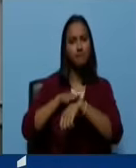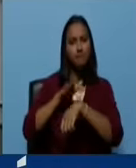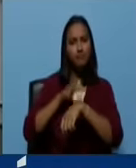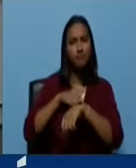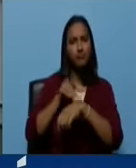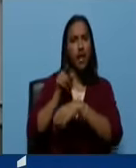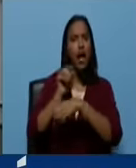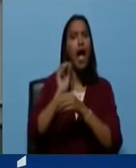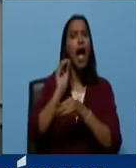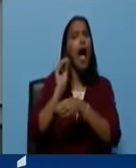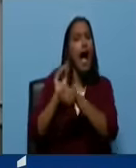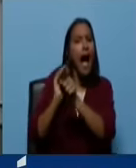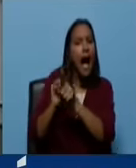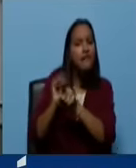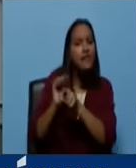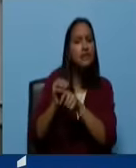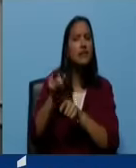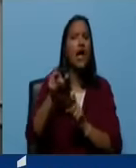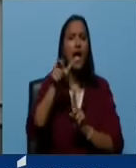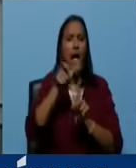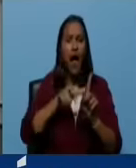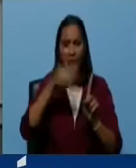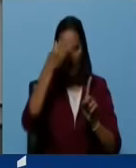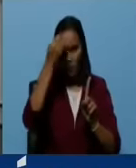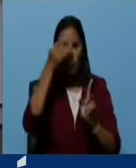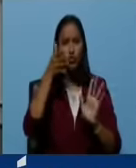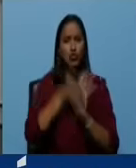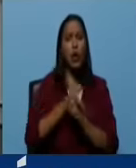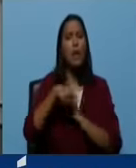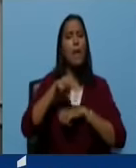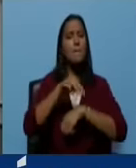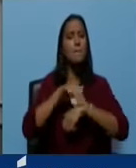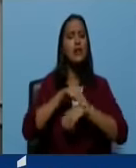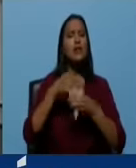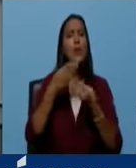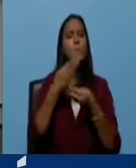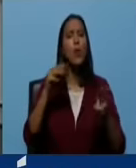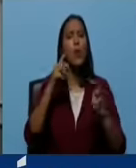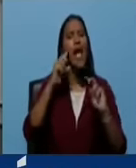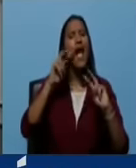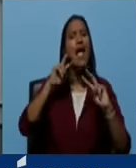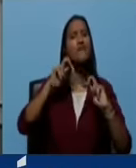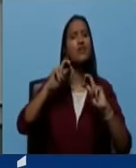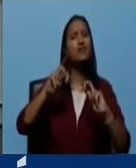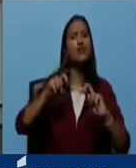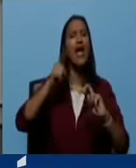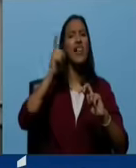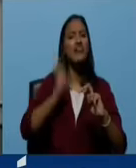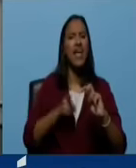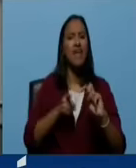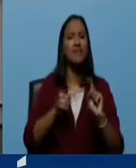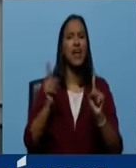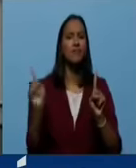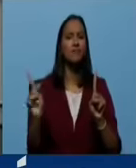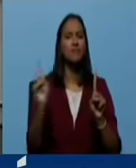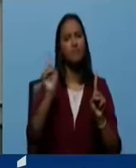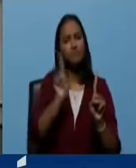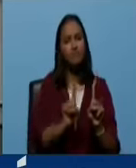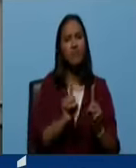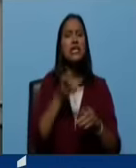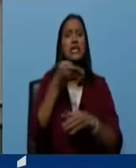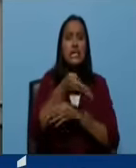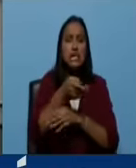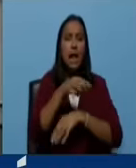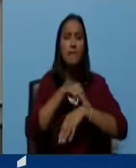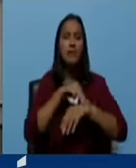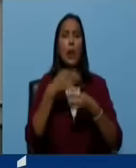por este Ministerio Público en base a la investigación en curso para que él rinda declaraciones